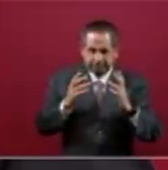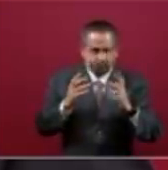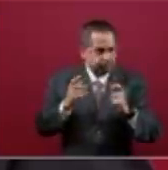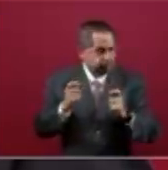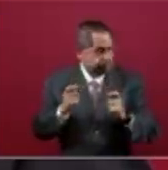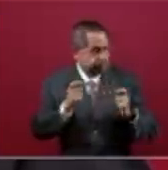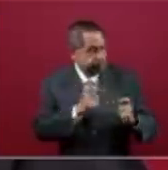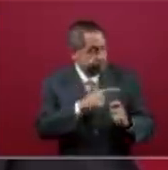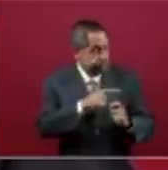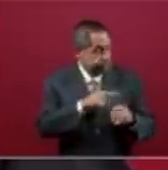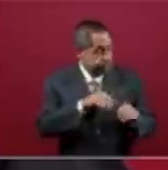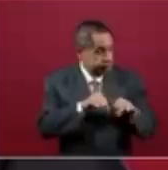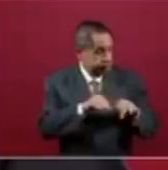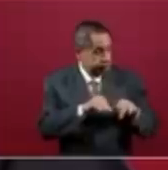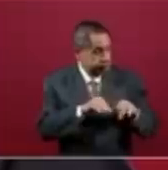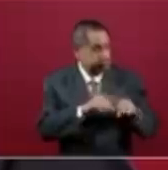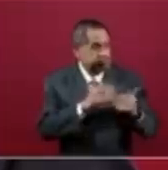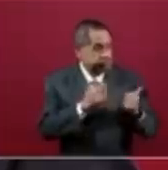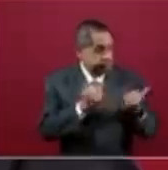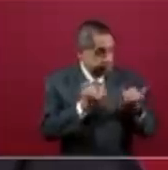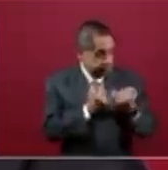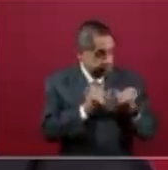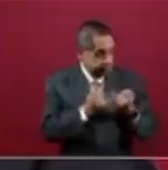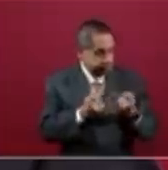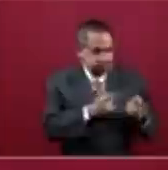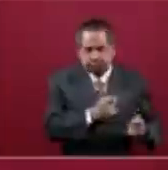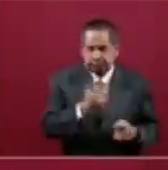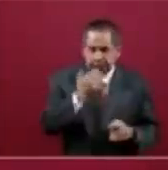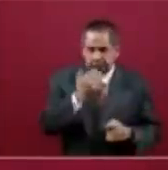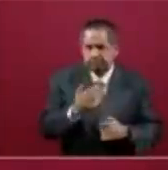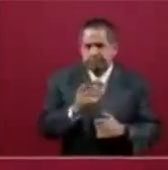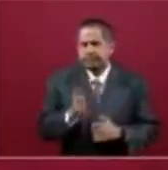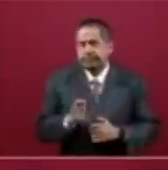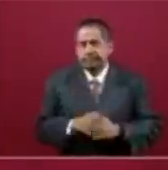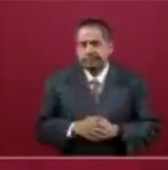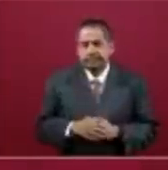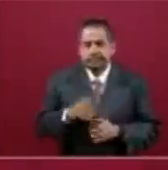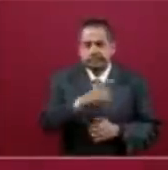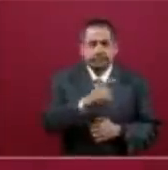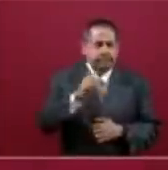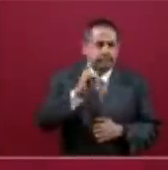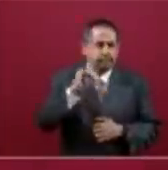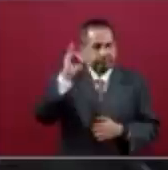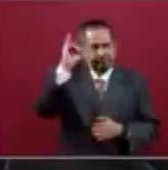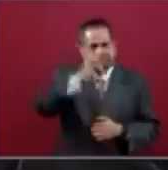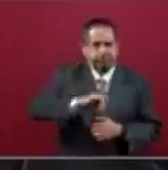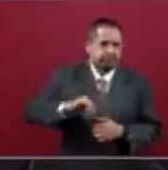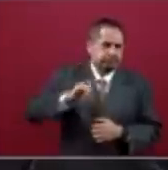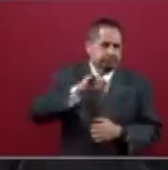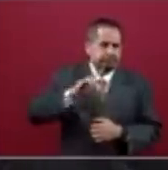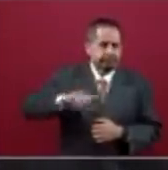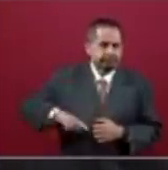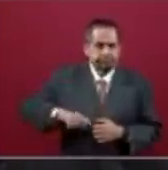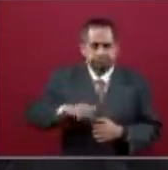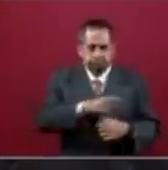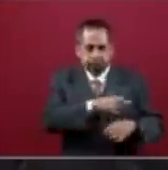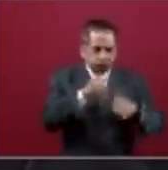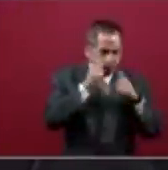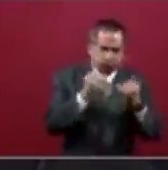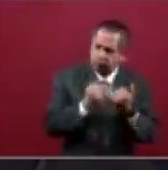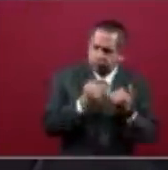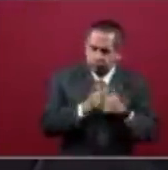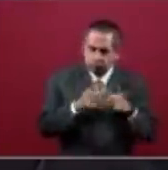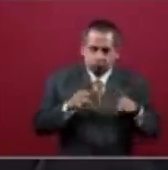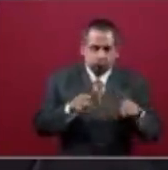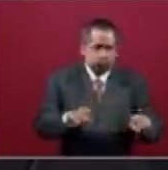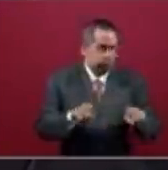un poco de carga el que la jefe de gobierno esté atendiendo